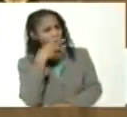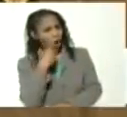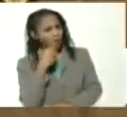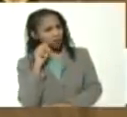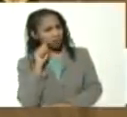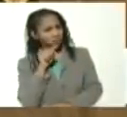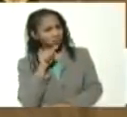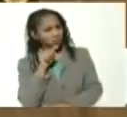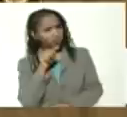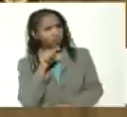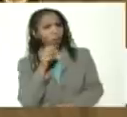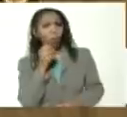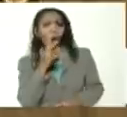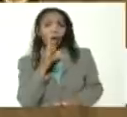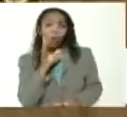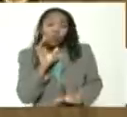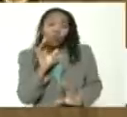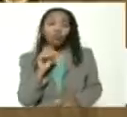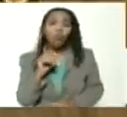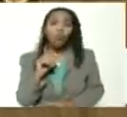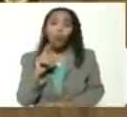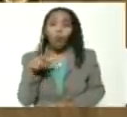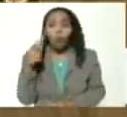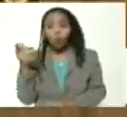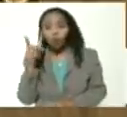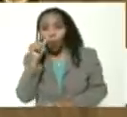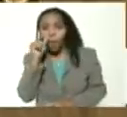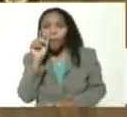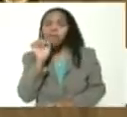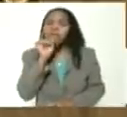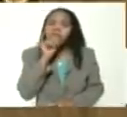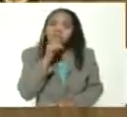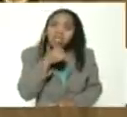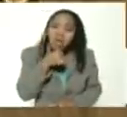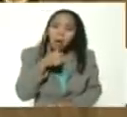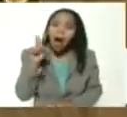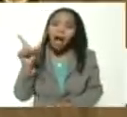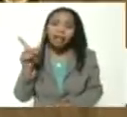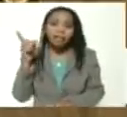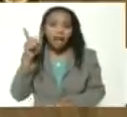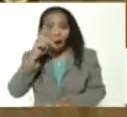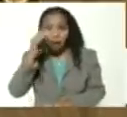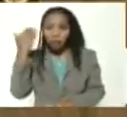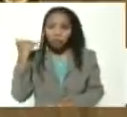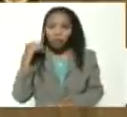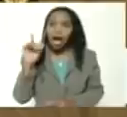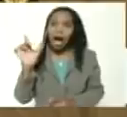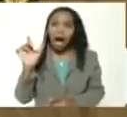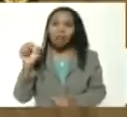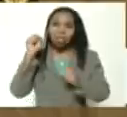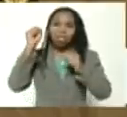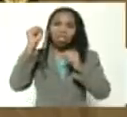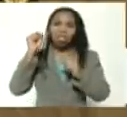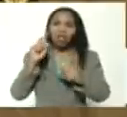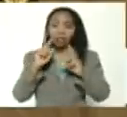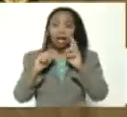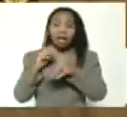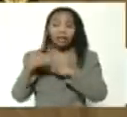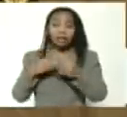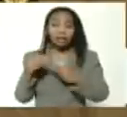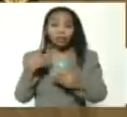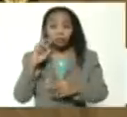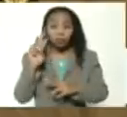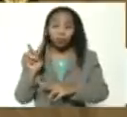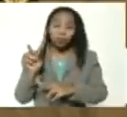tú me dijeras, bueno, un romulero, un betancurista de la época, que se rasgase así las vestiduras. Cada vez que